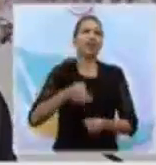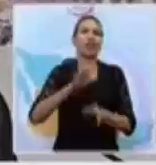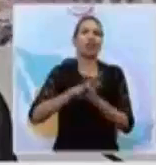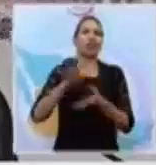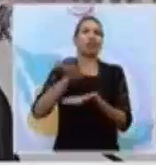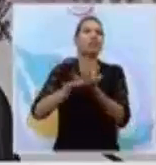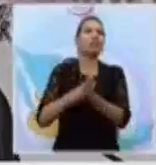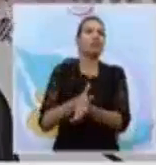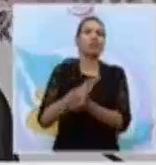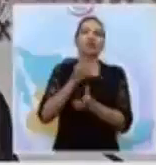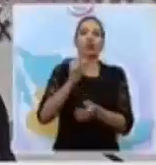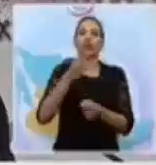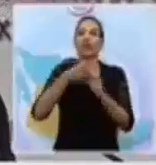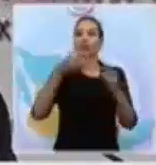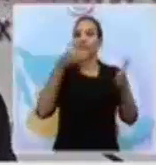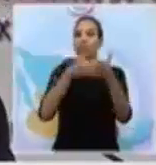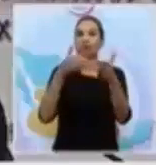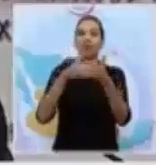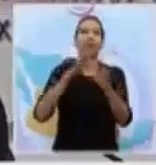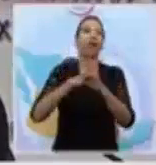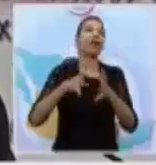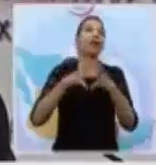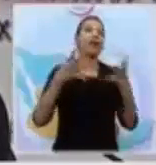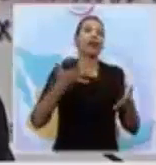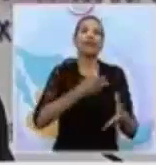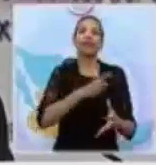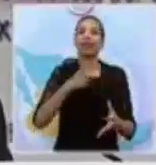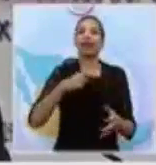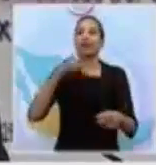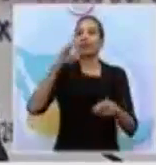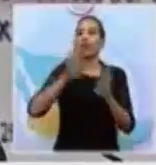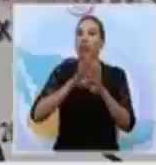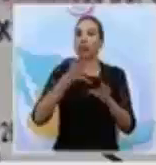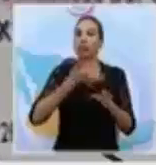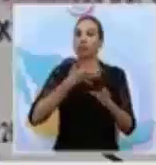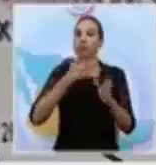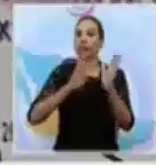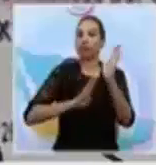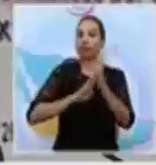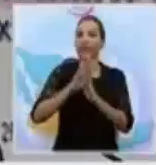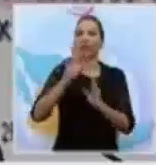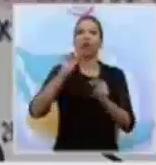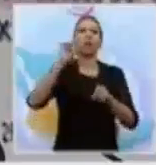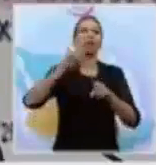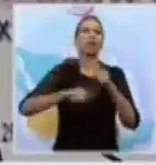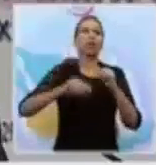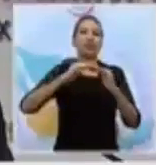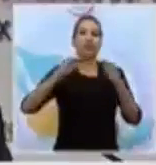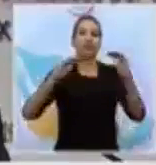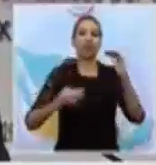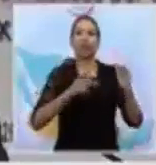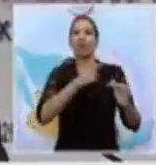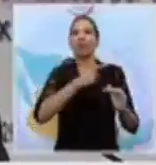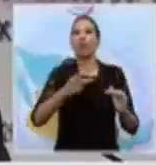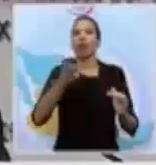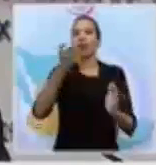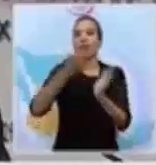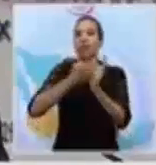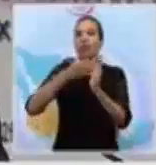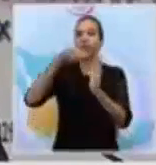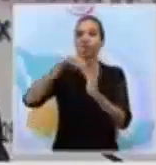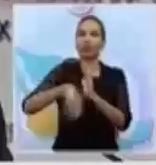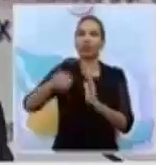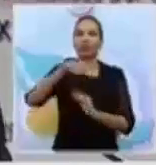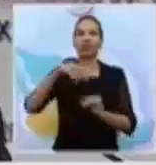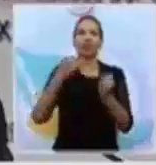frene. Los obstáculos más graves que hay que superar para ello son la desigualdad y la pobreza económica asociada a